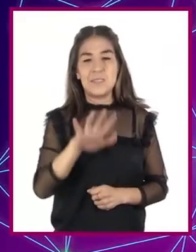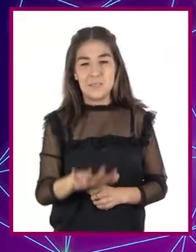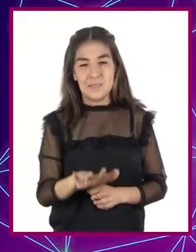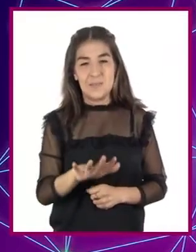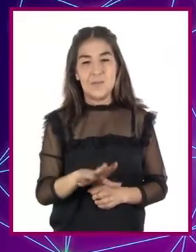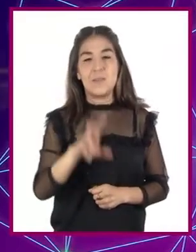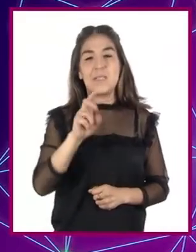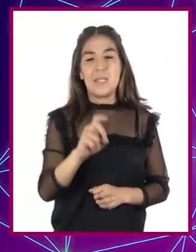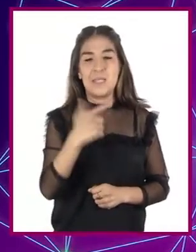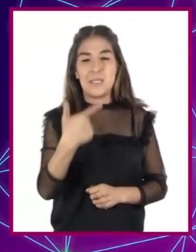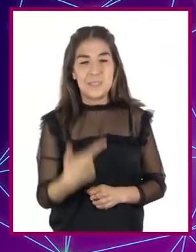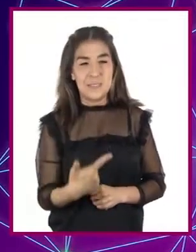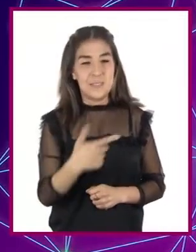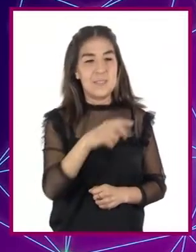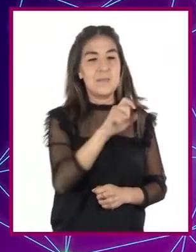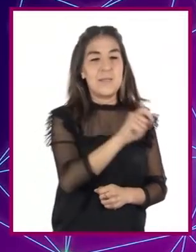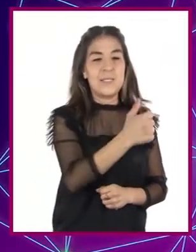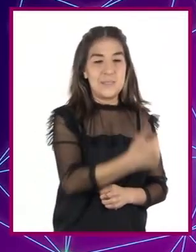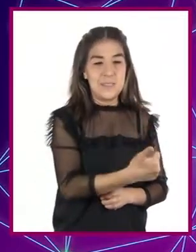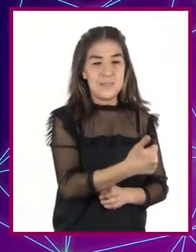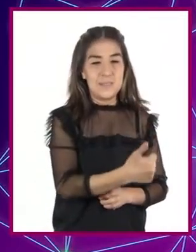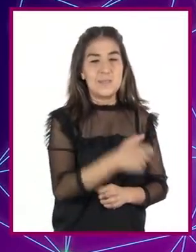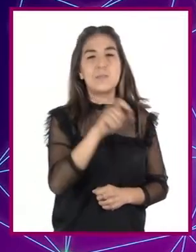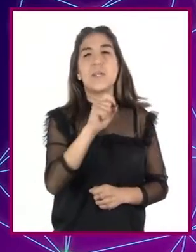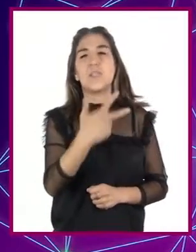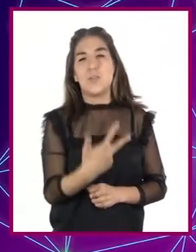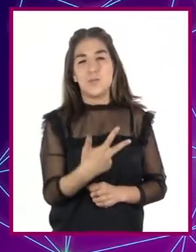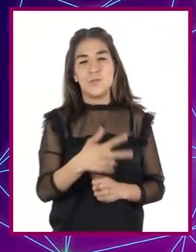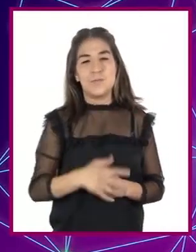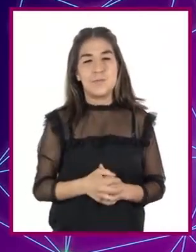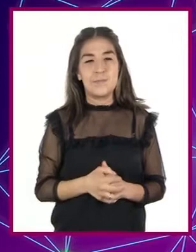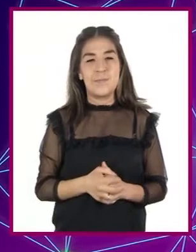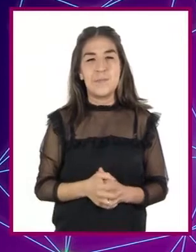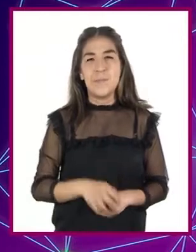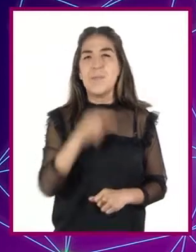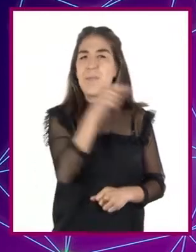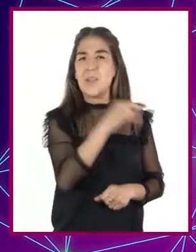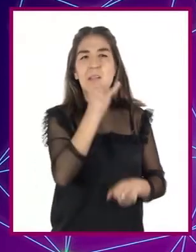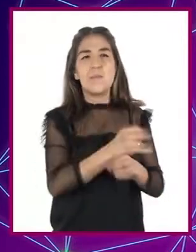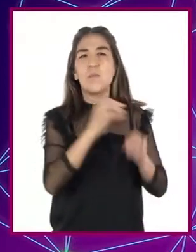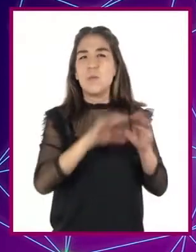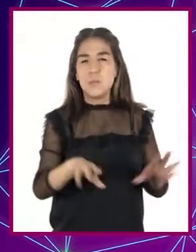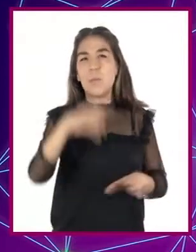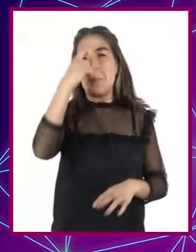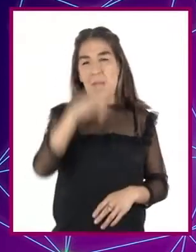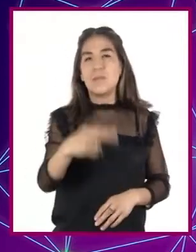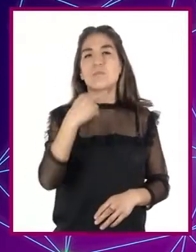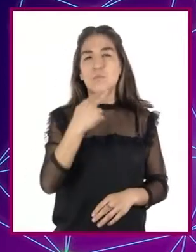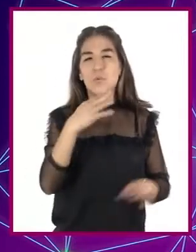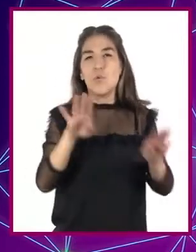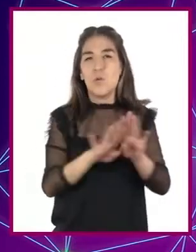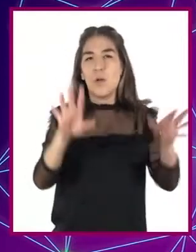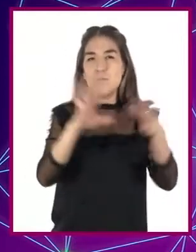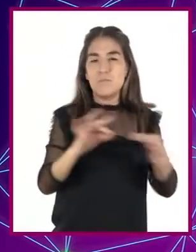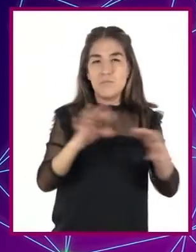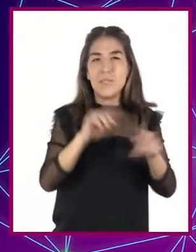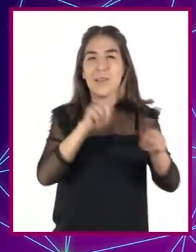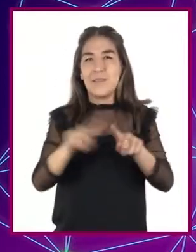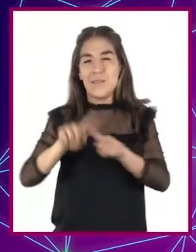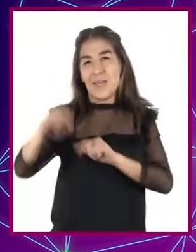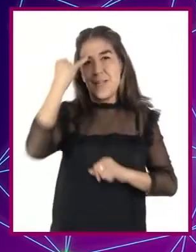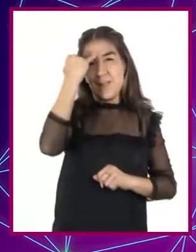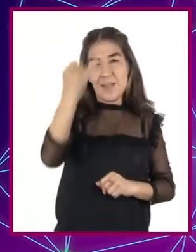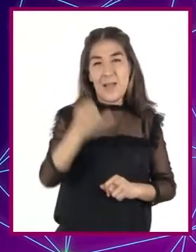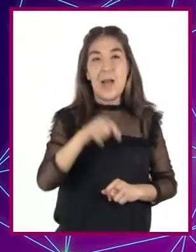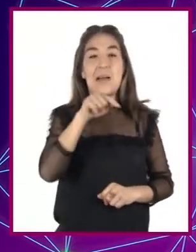25, 37, 26 y 28. Estos datos nos pueden servir para comunicar varias ideas. Para